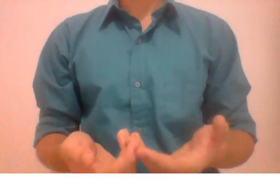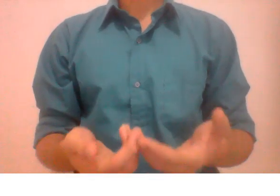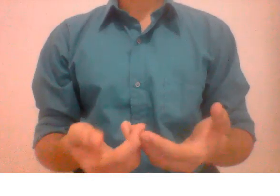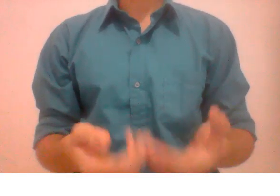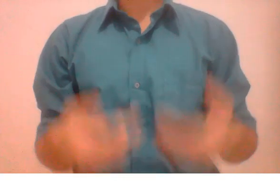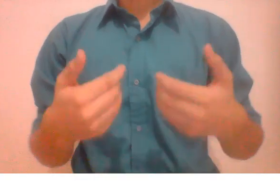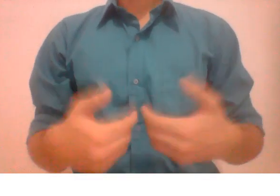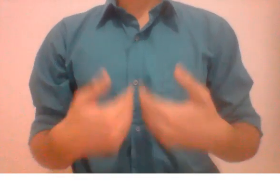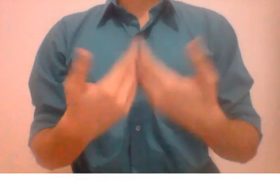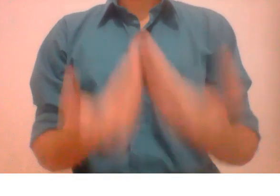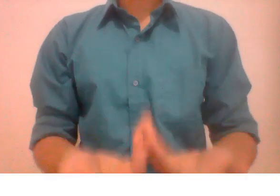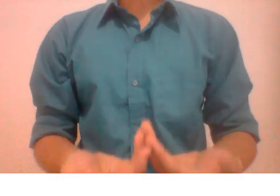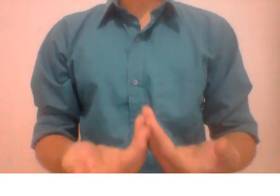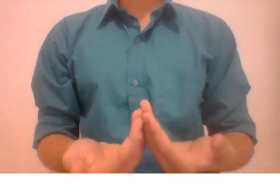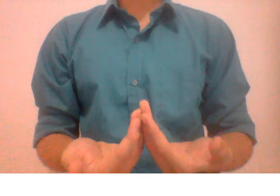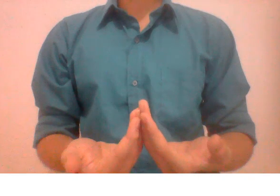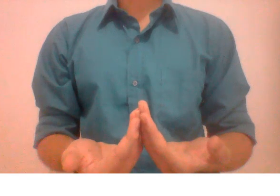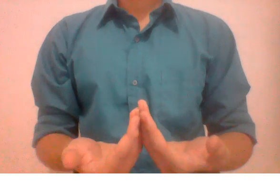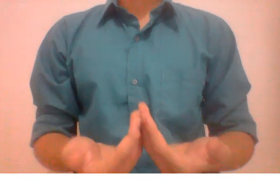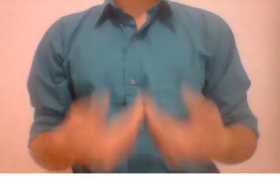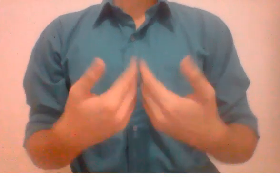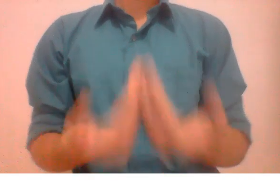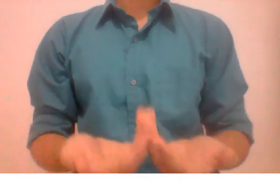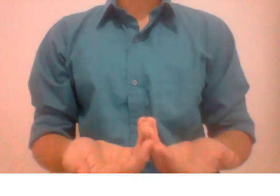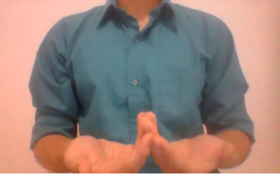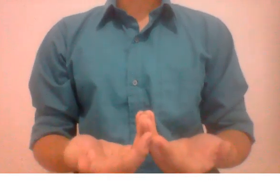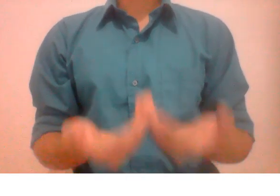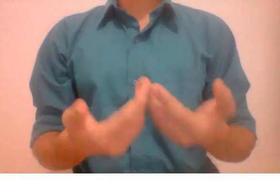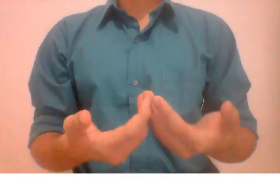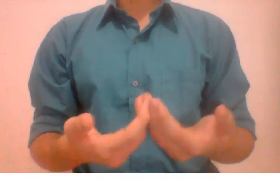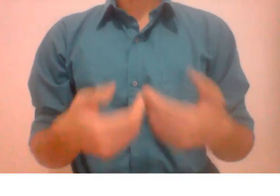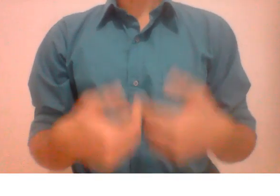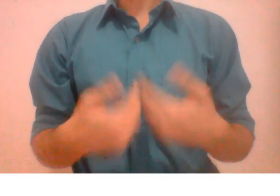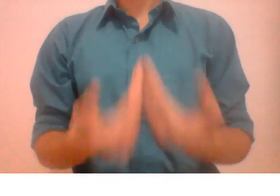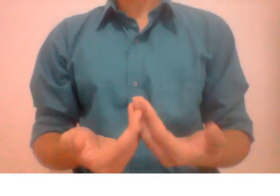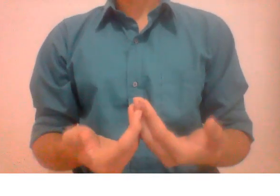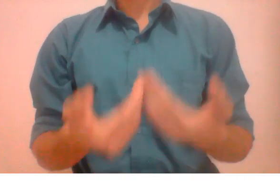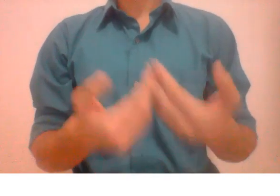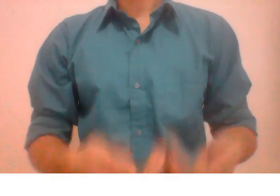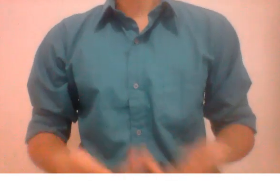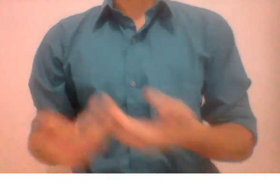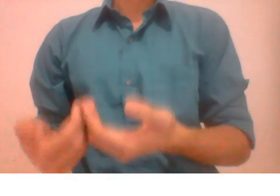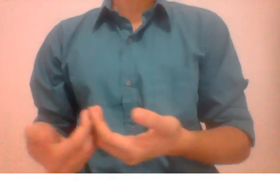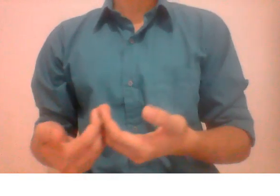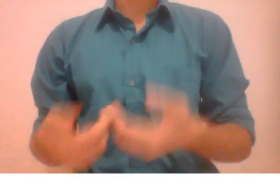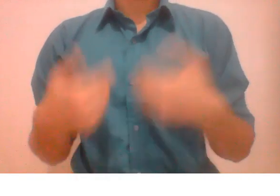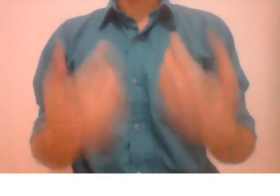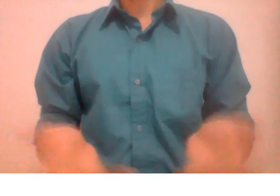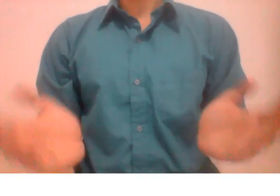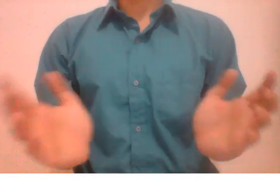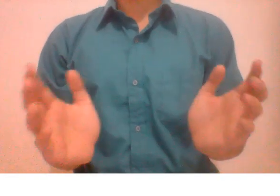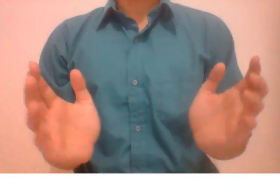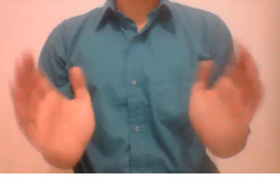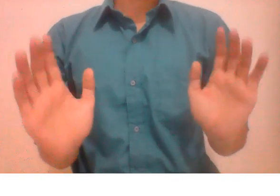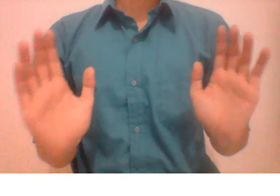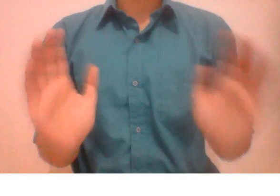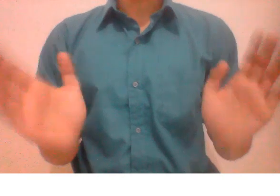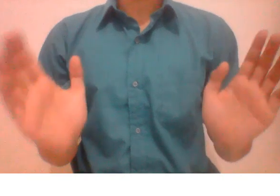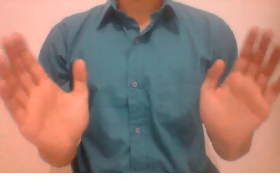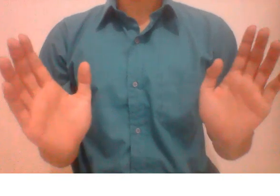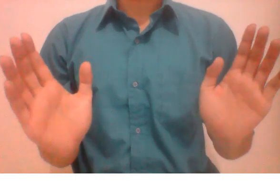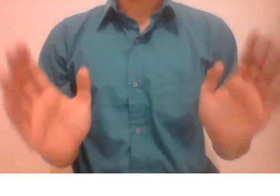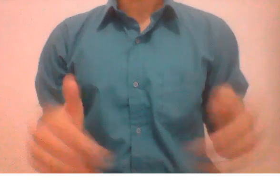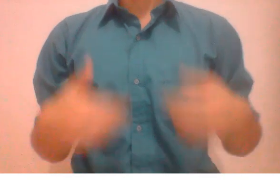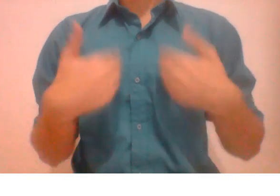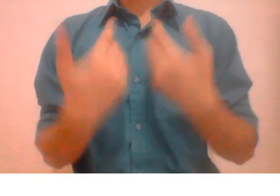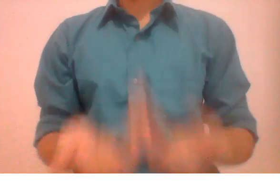organizaciones que son siempre los mismos, pero con diferente nombre, para que digan, si esta no jaló, pues bueno, me cambio de nombre y esta tal vez sí